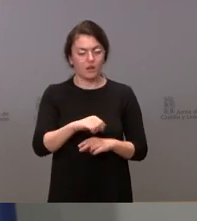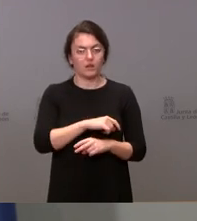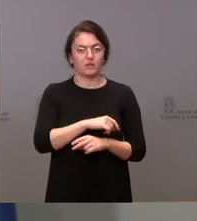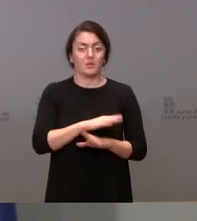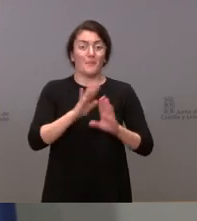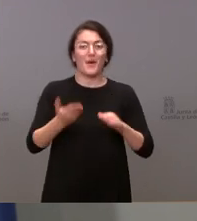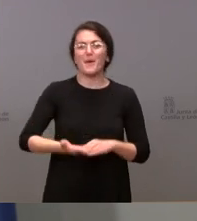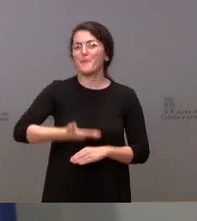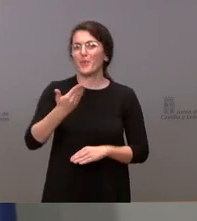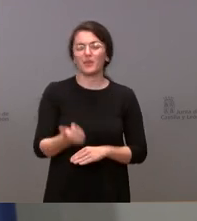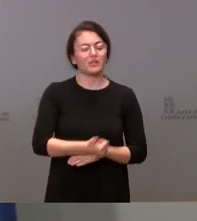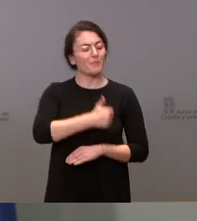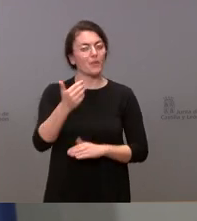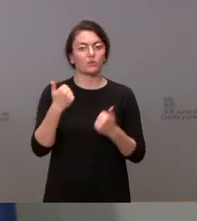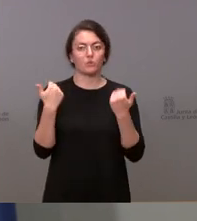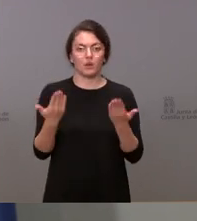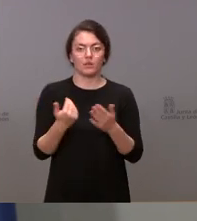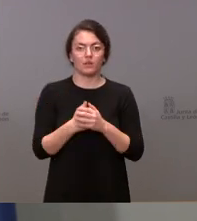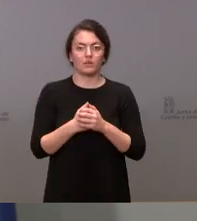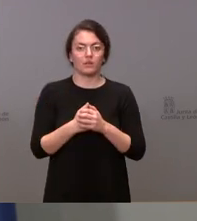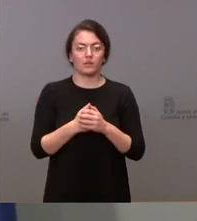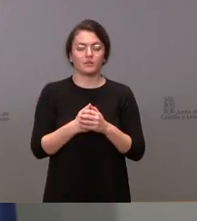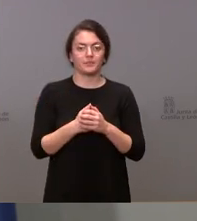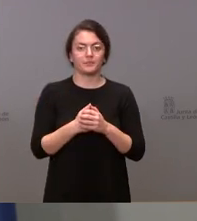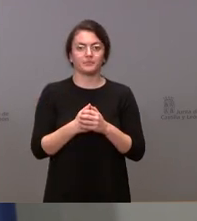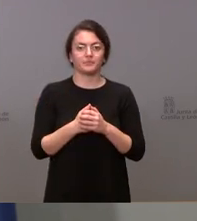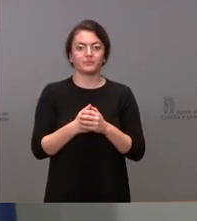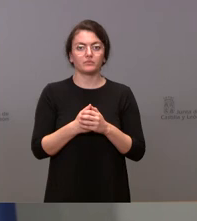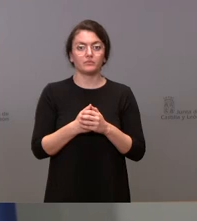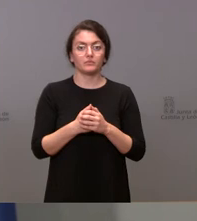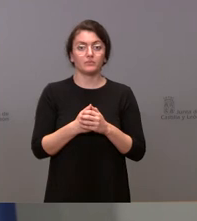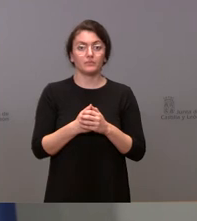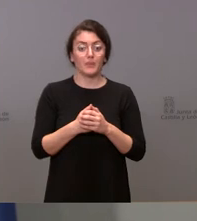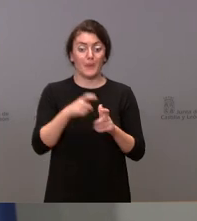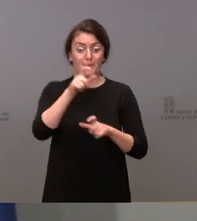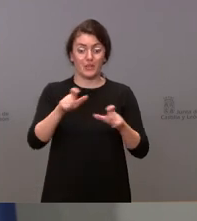Pero más importante que todo eso es que quienes más usan